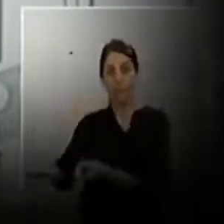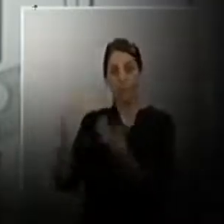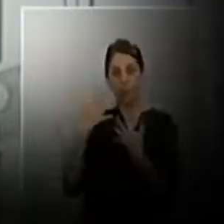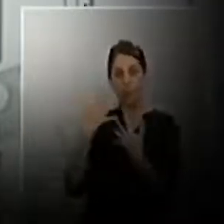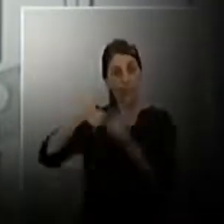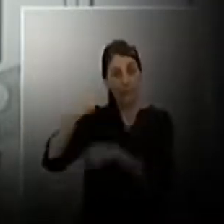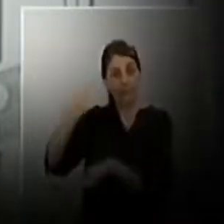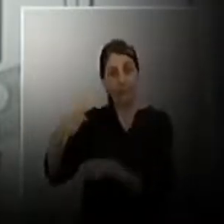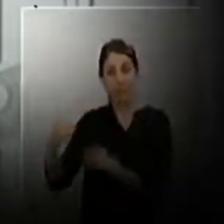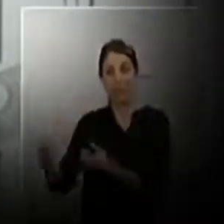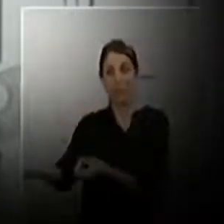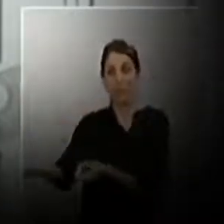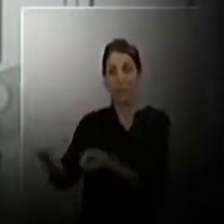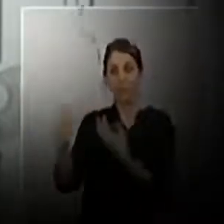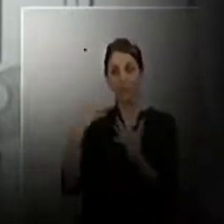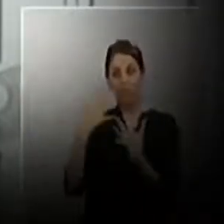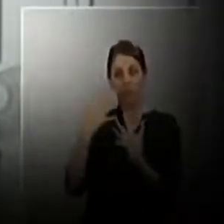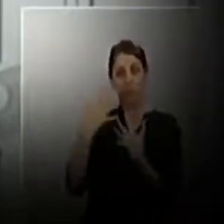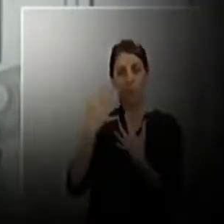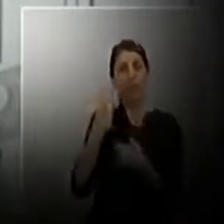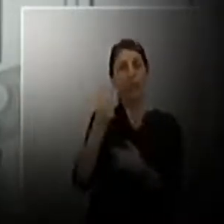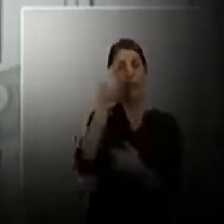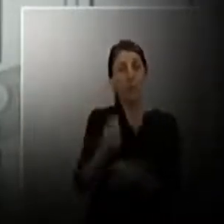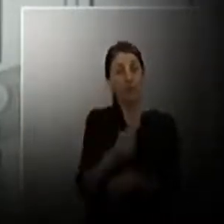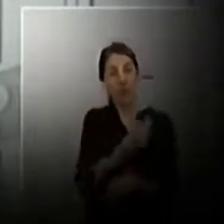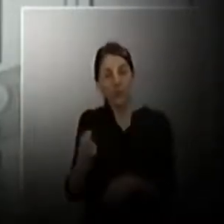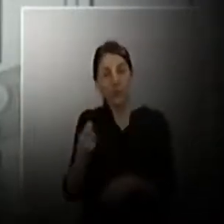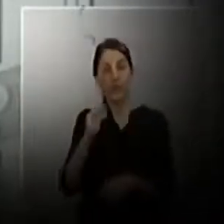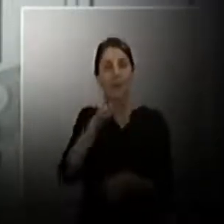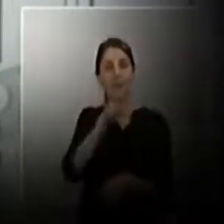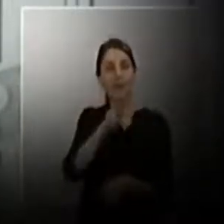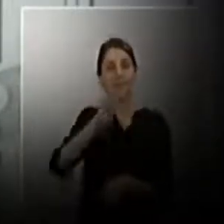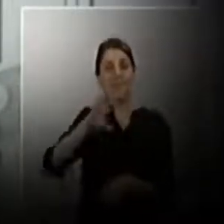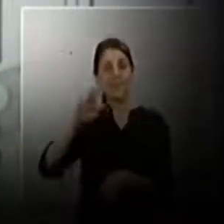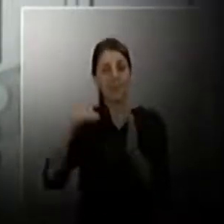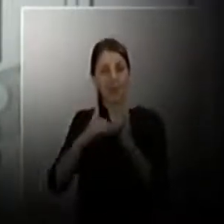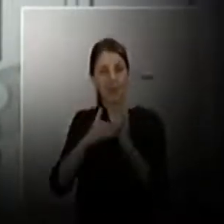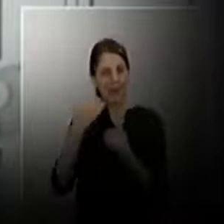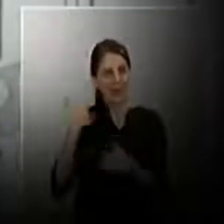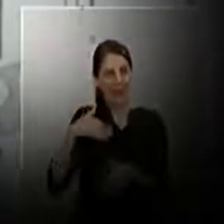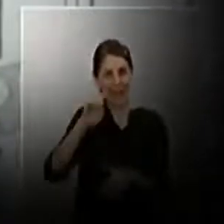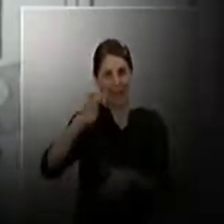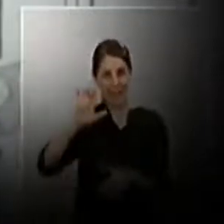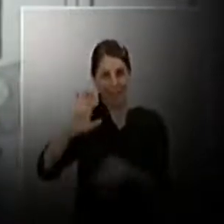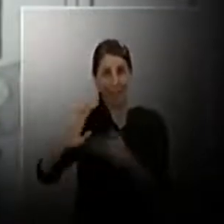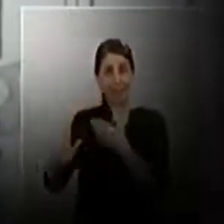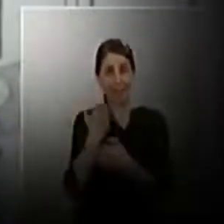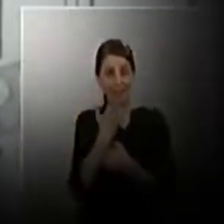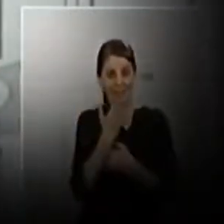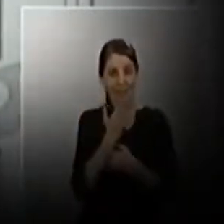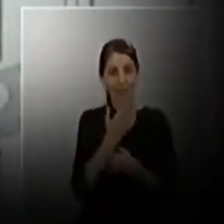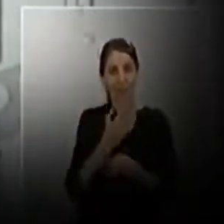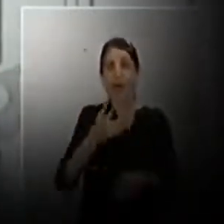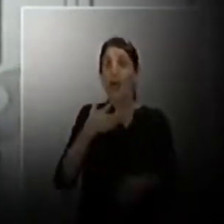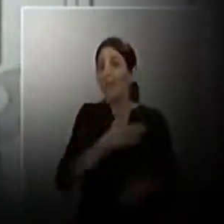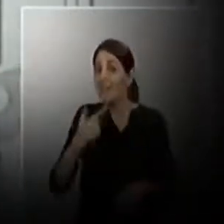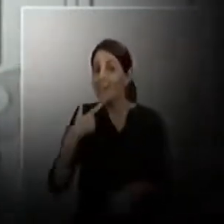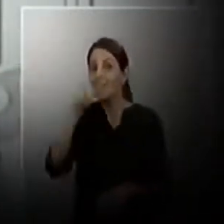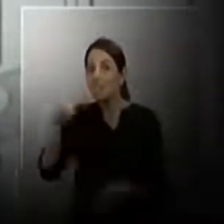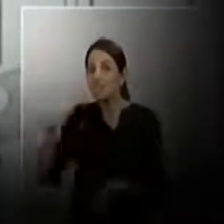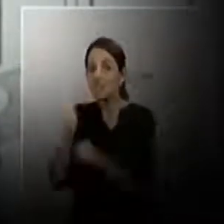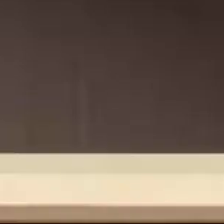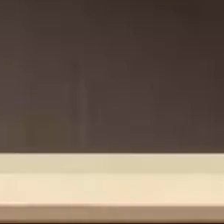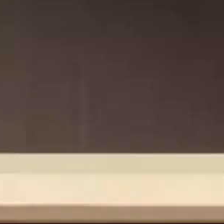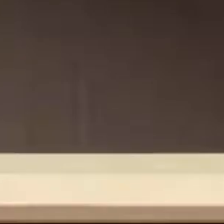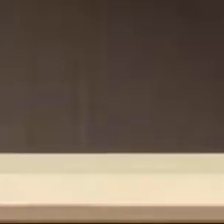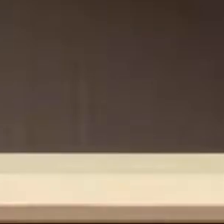ERTE de empresas, no de trabajadores. Pero el SEPE tiene un dato a día de hoy,